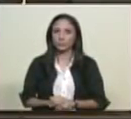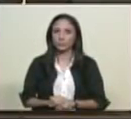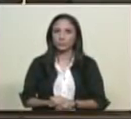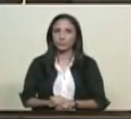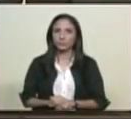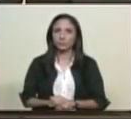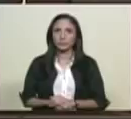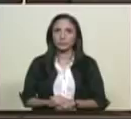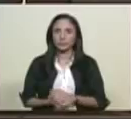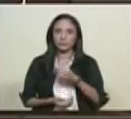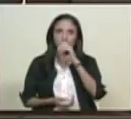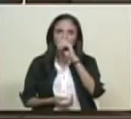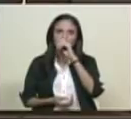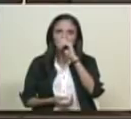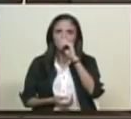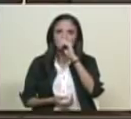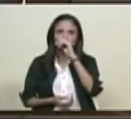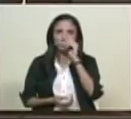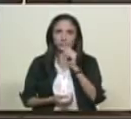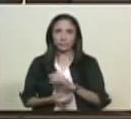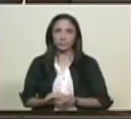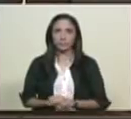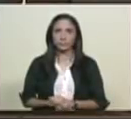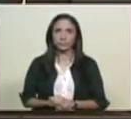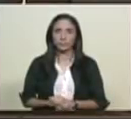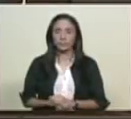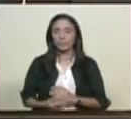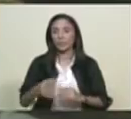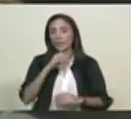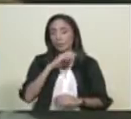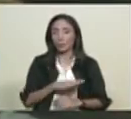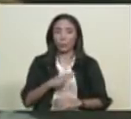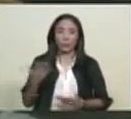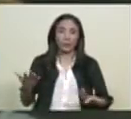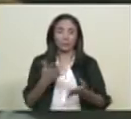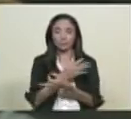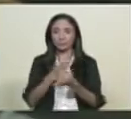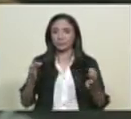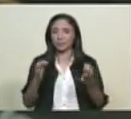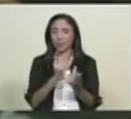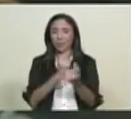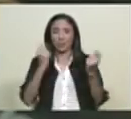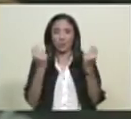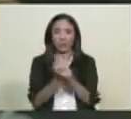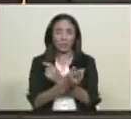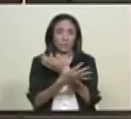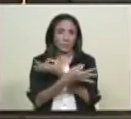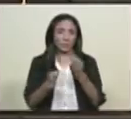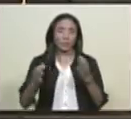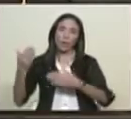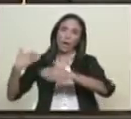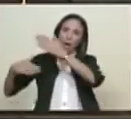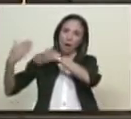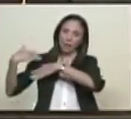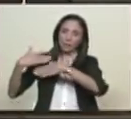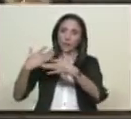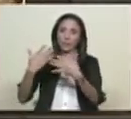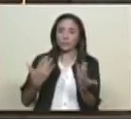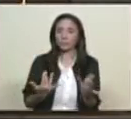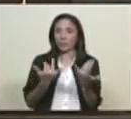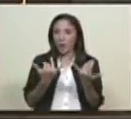de proporciones históricas gigantescas. Lo que fuimos, lo que